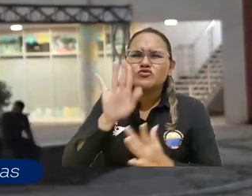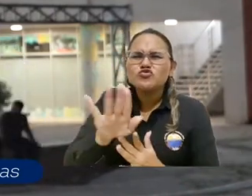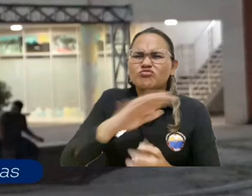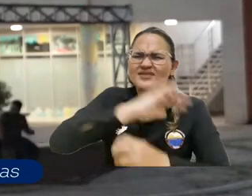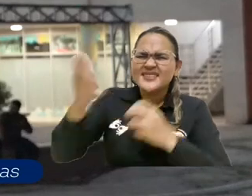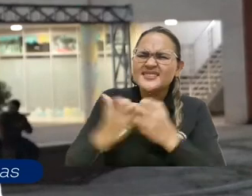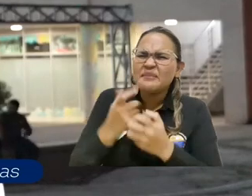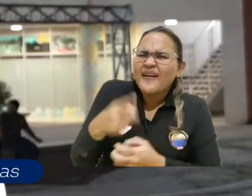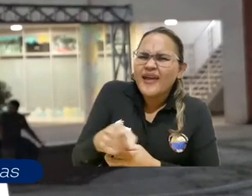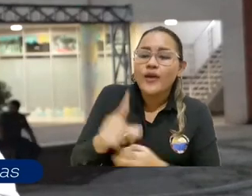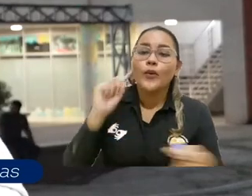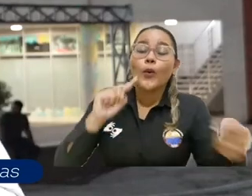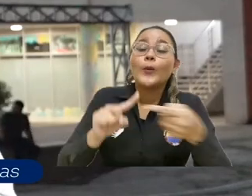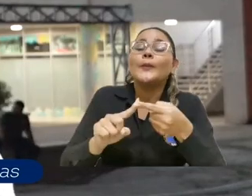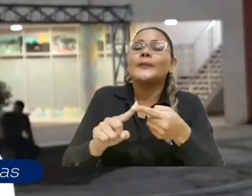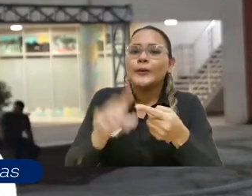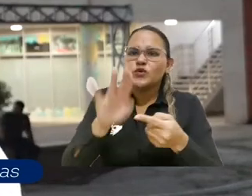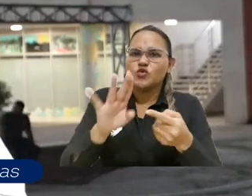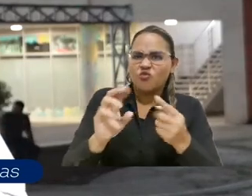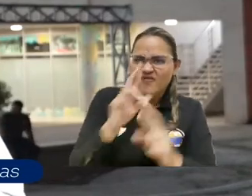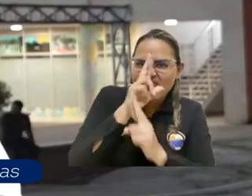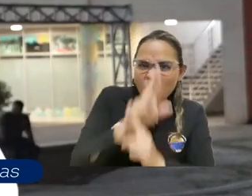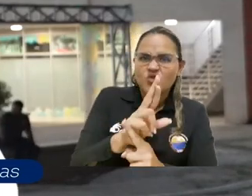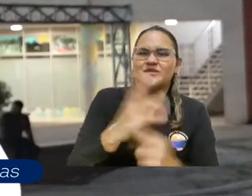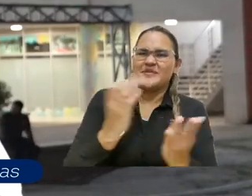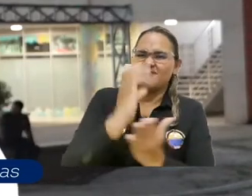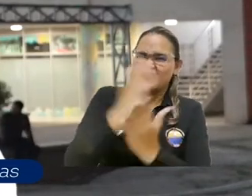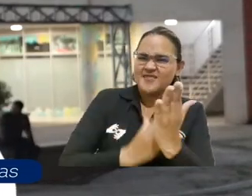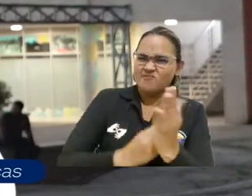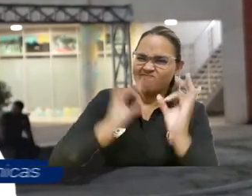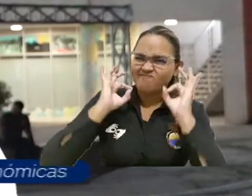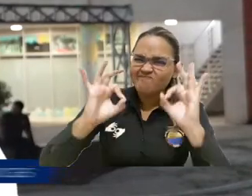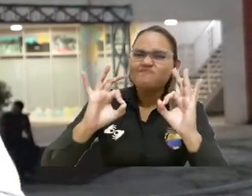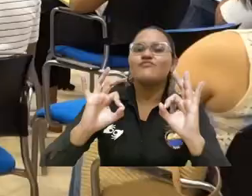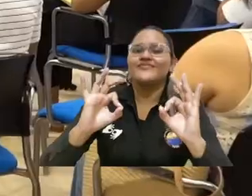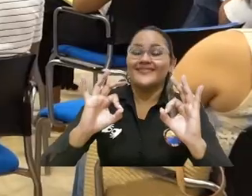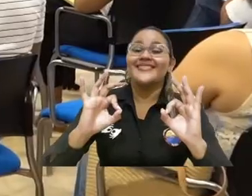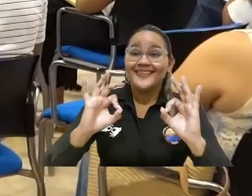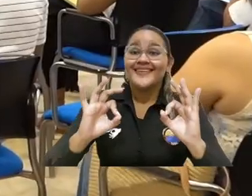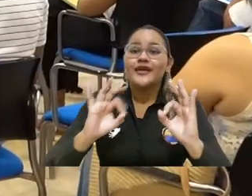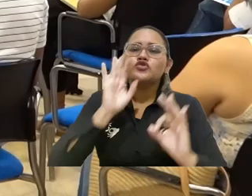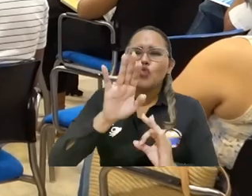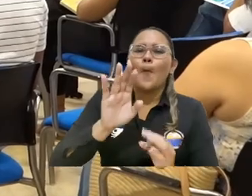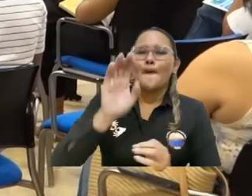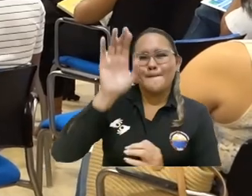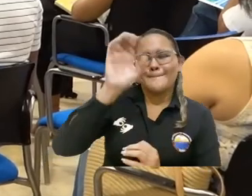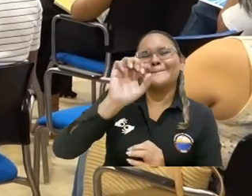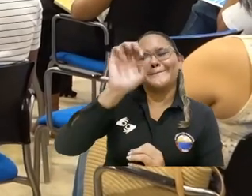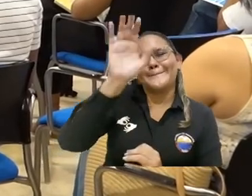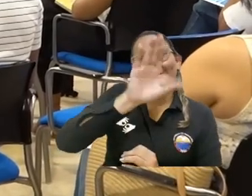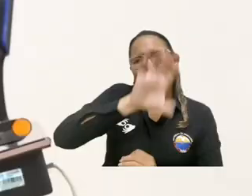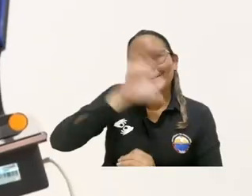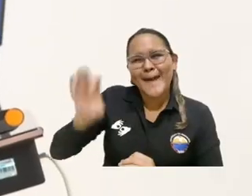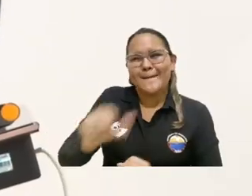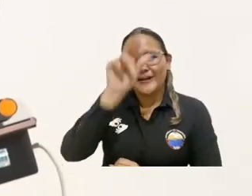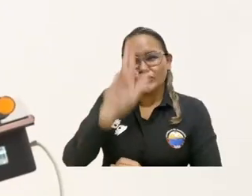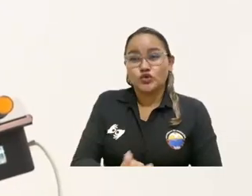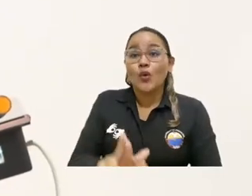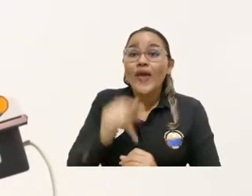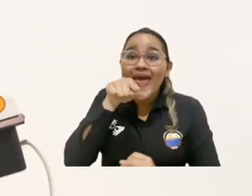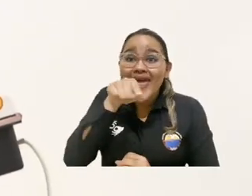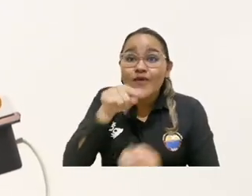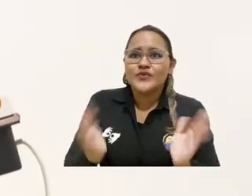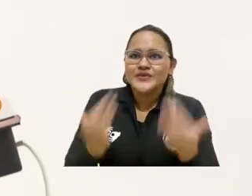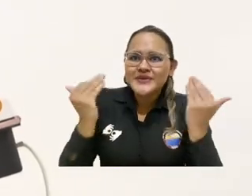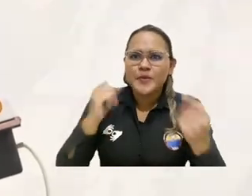sistema muy importante de reconocimiento y de certificación de calidad de un conjunto de países de nuestro cono sur, y eso nos va a